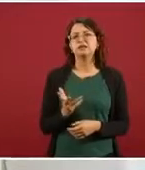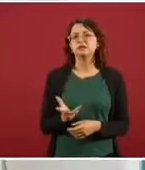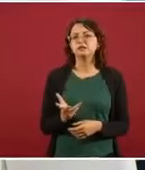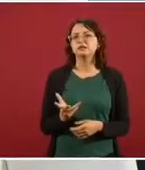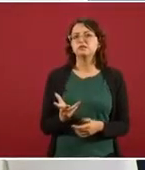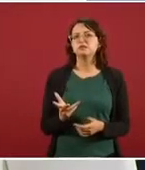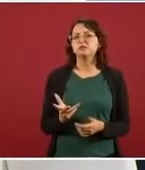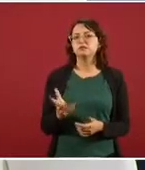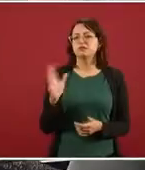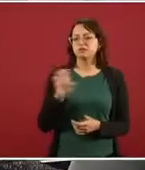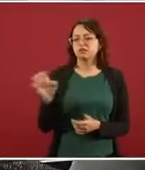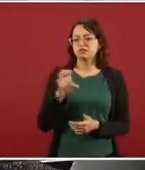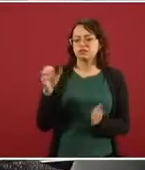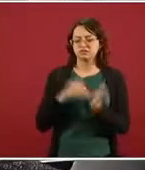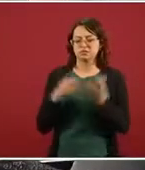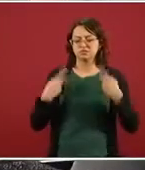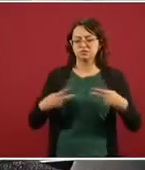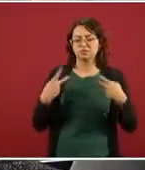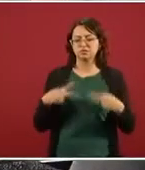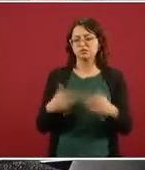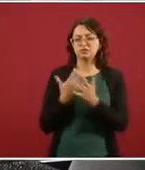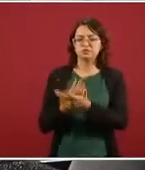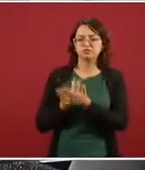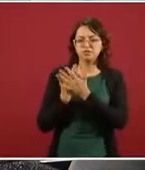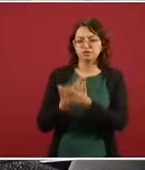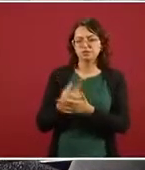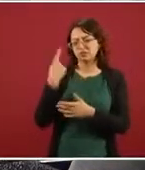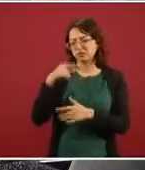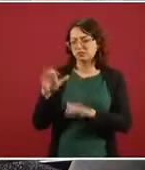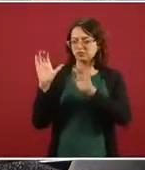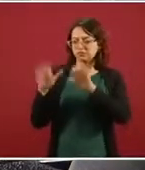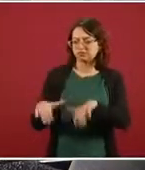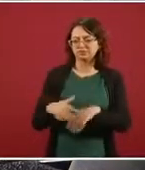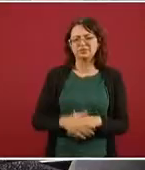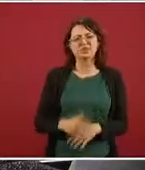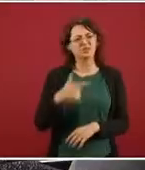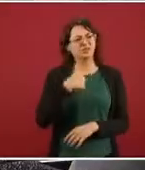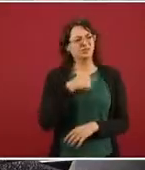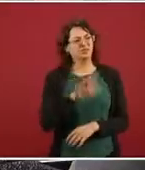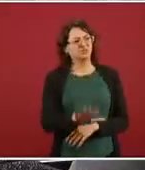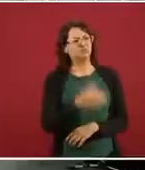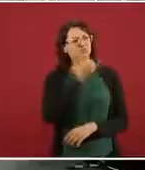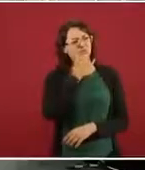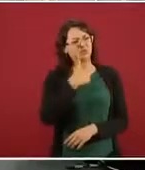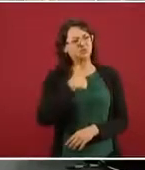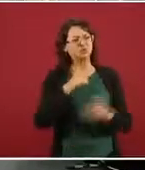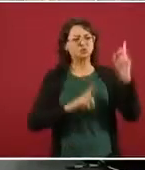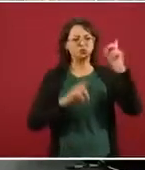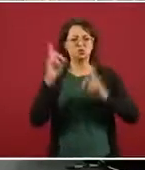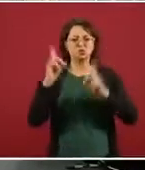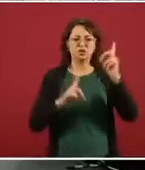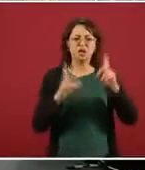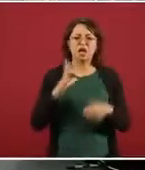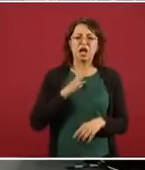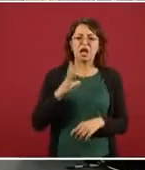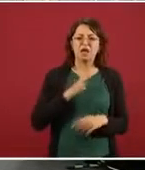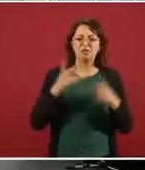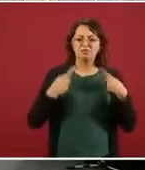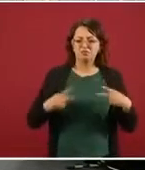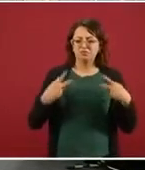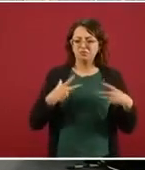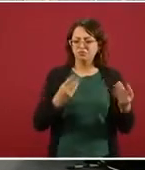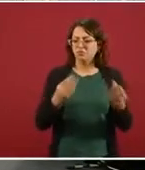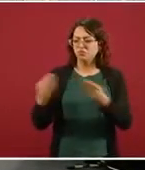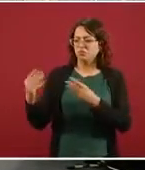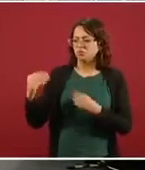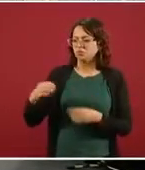ingresar, como está la meta establecida. A mí lo que me llama la atención, subsecretaria, es que hay muchos adultos mayores que ya